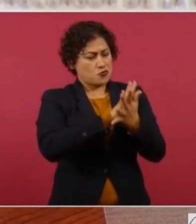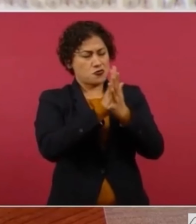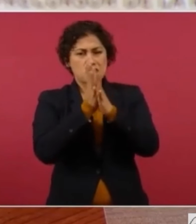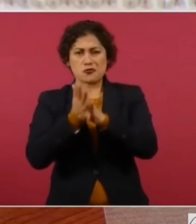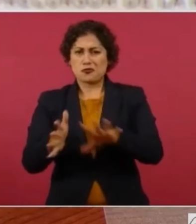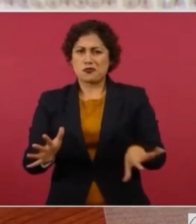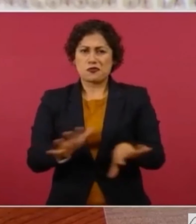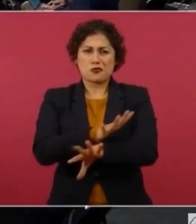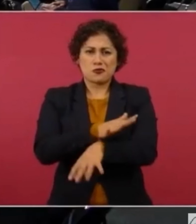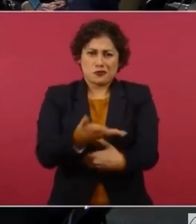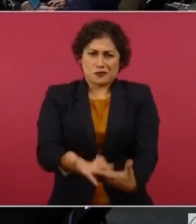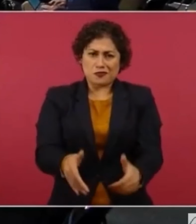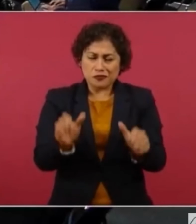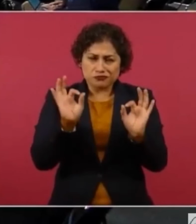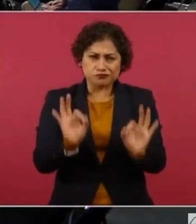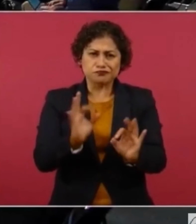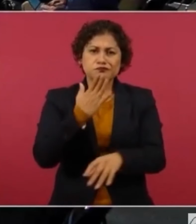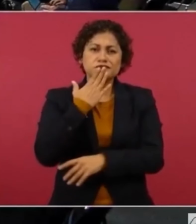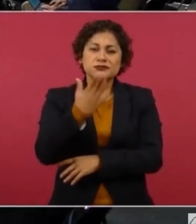Pero venían a decirme